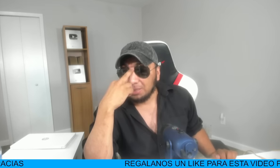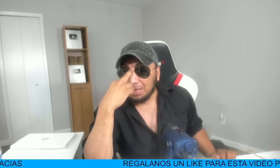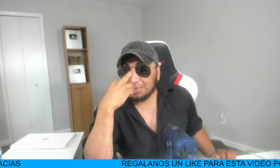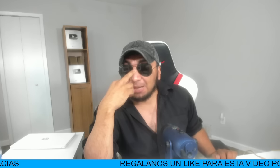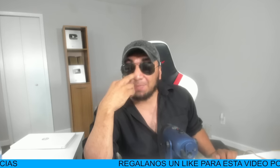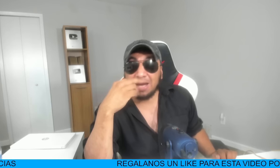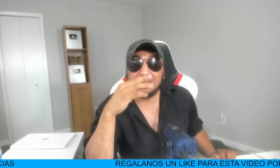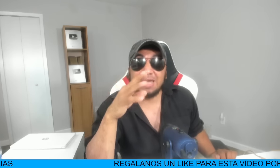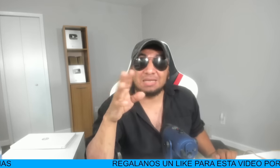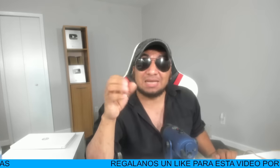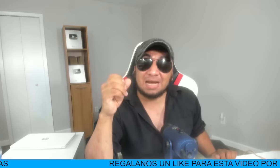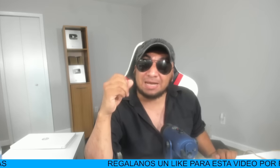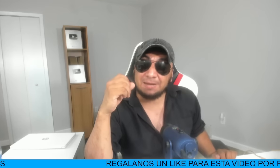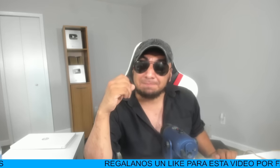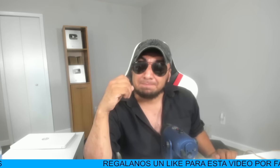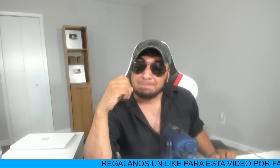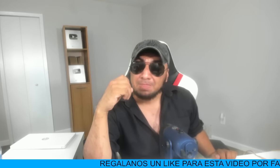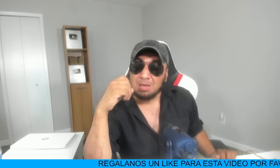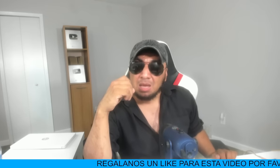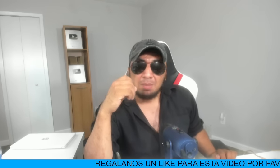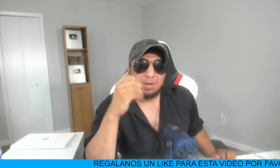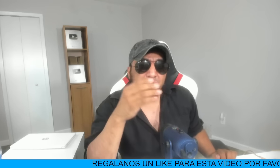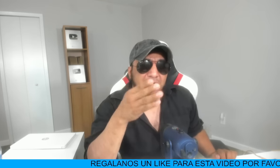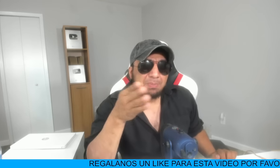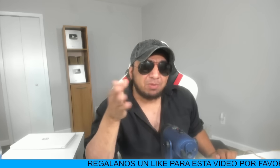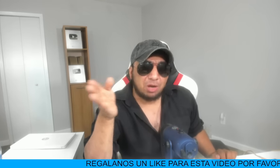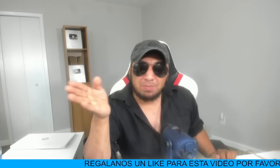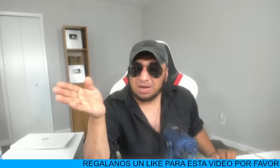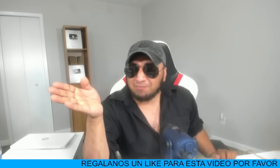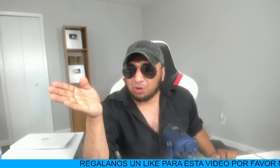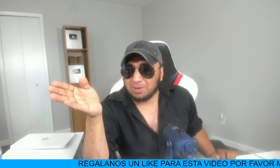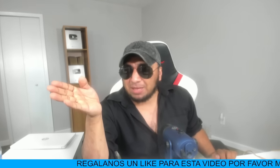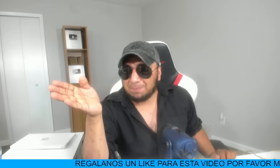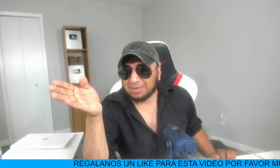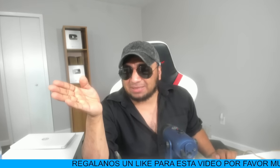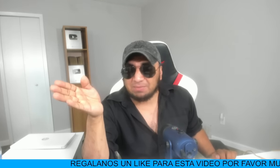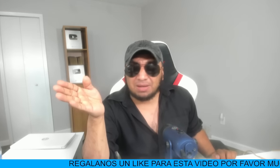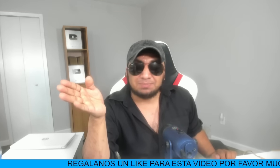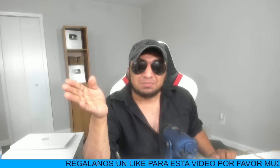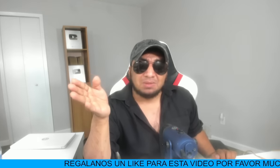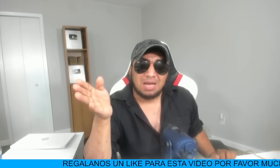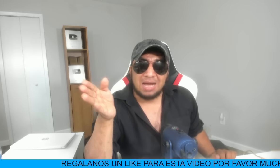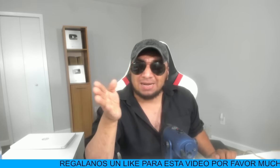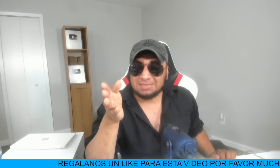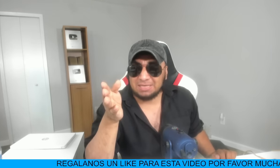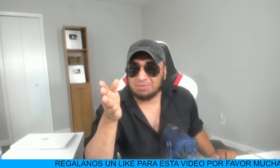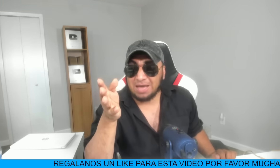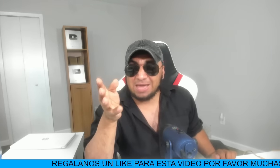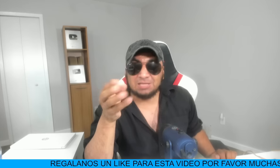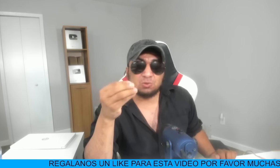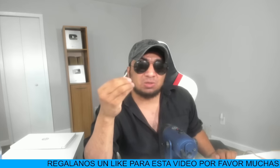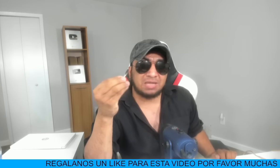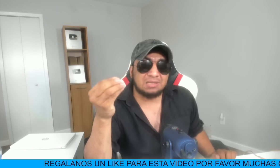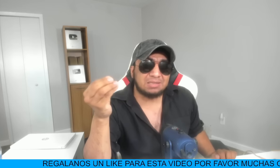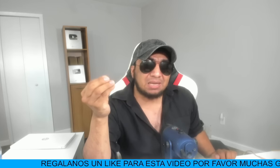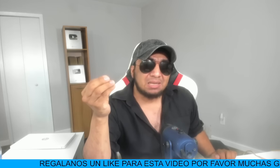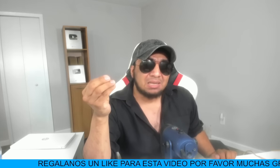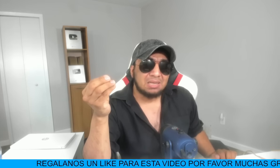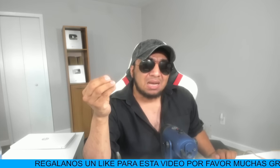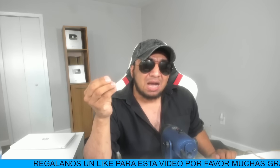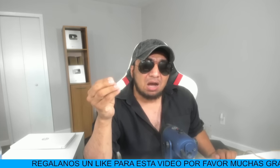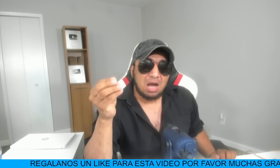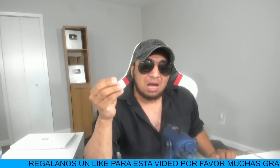a nombre, esa paja ni ella se la cree. Pero ustedes pudieron ver la forma despectiva, agresiva e